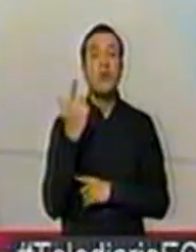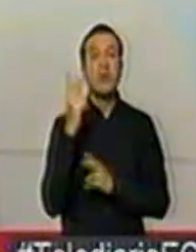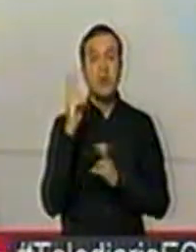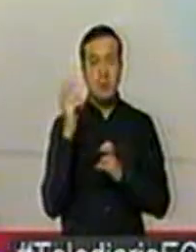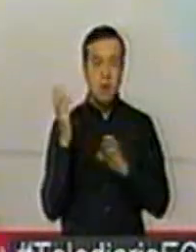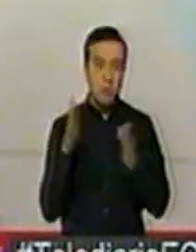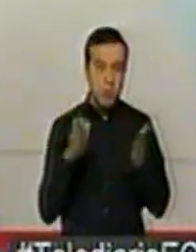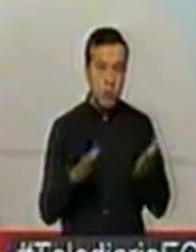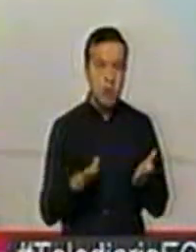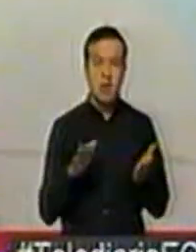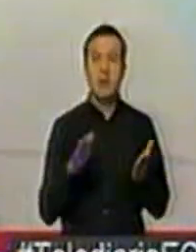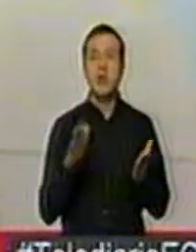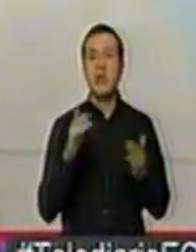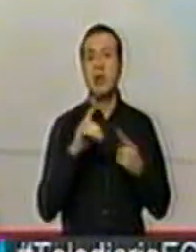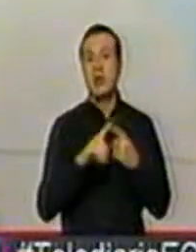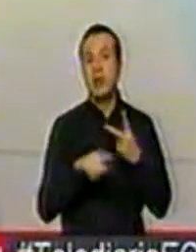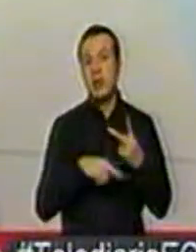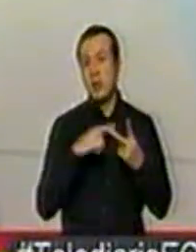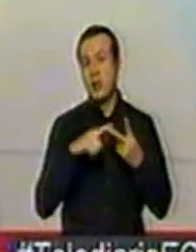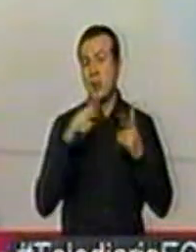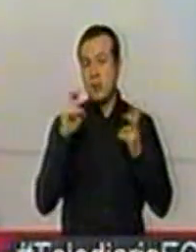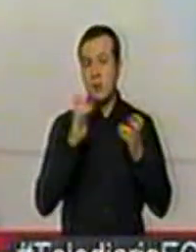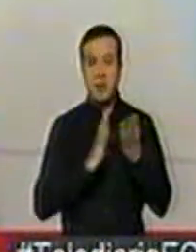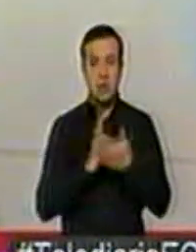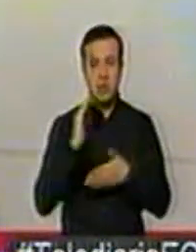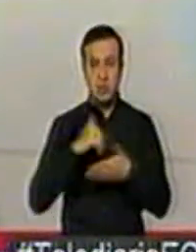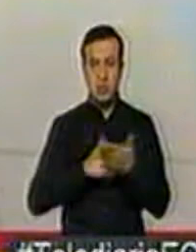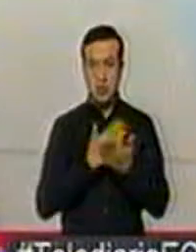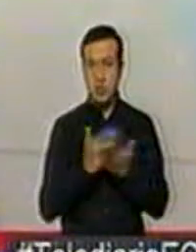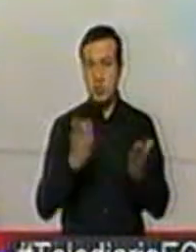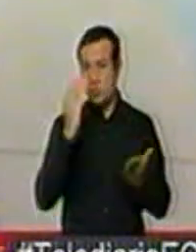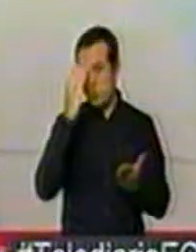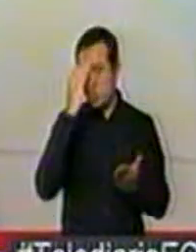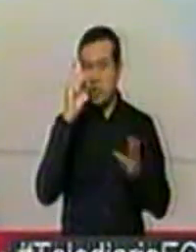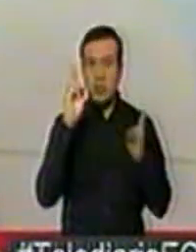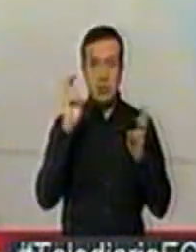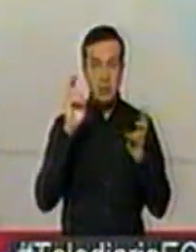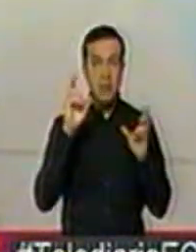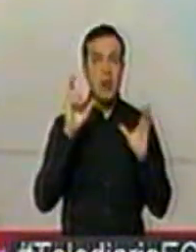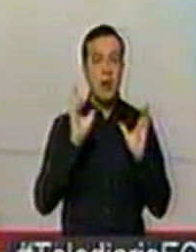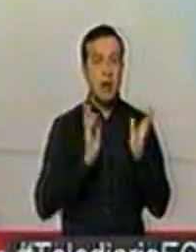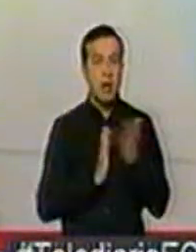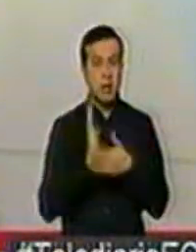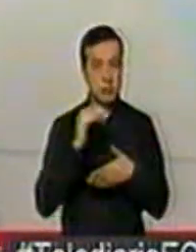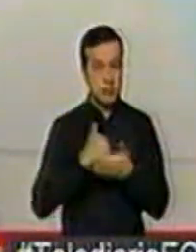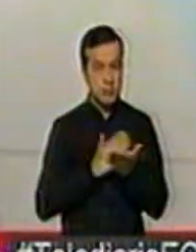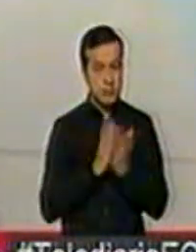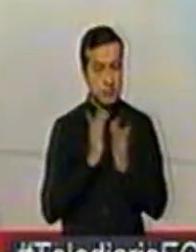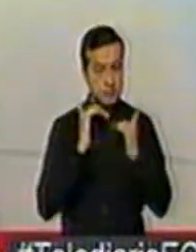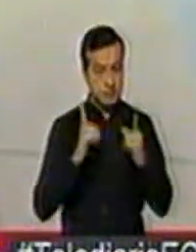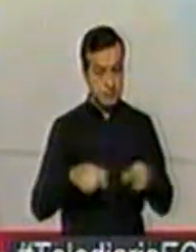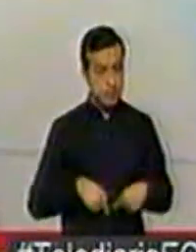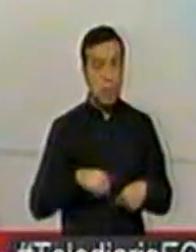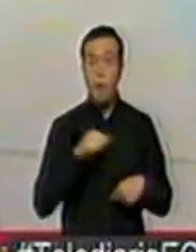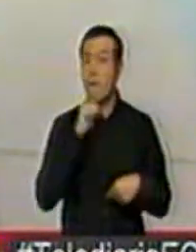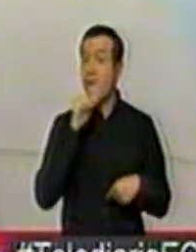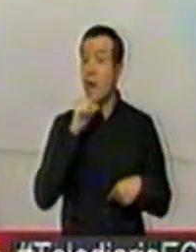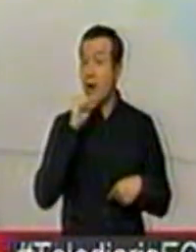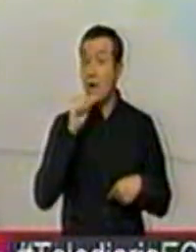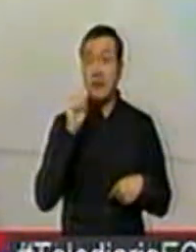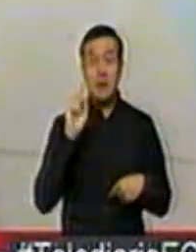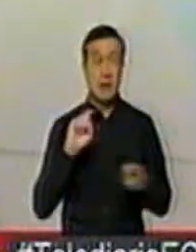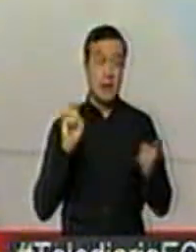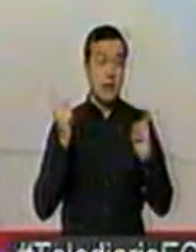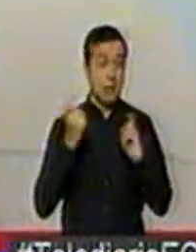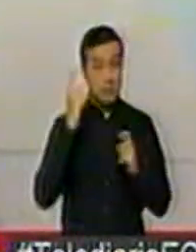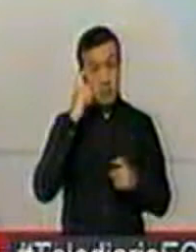infantil. Tenemos también mayor acceso a la educación, mayor acceso a la salud, pero un indicador que el país no ha logrado mover en los últimos años,